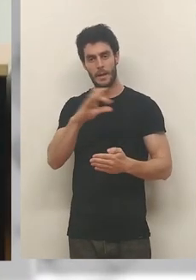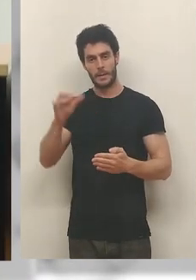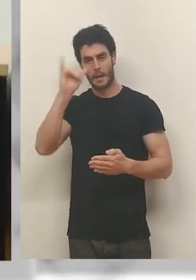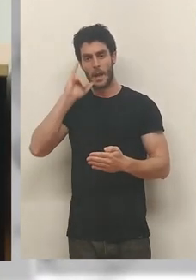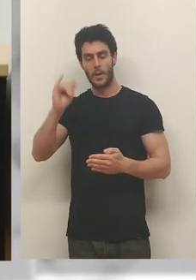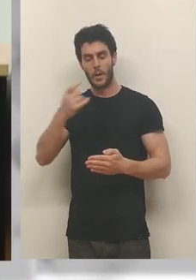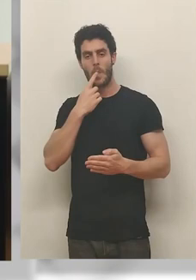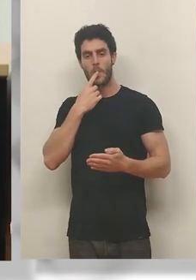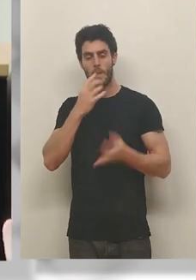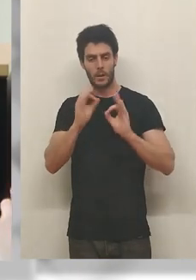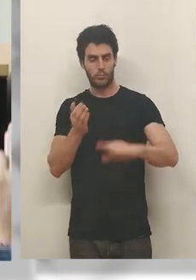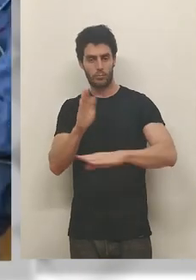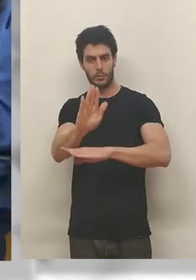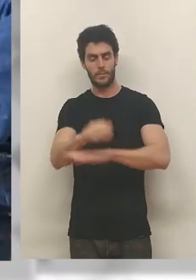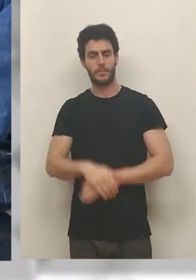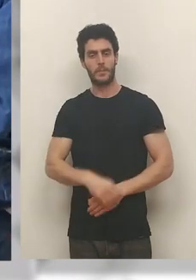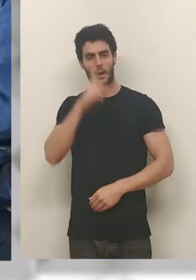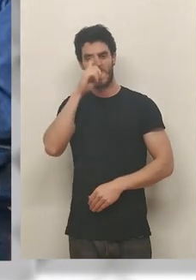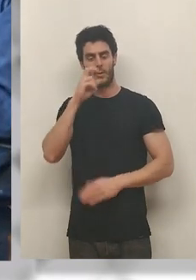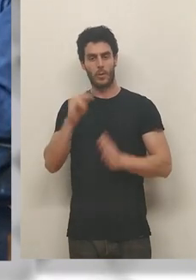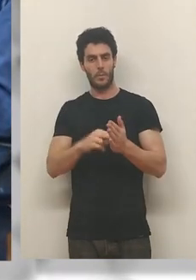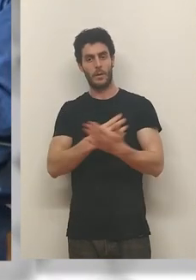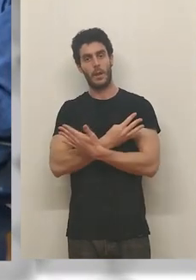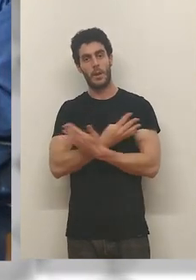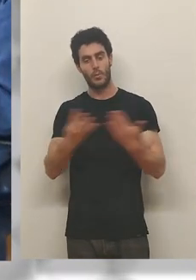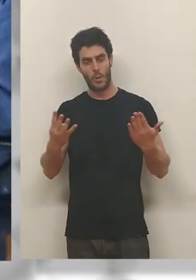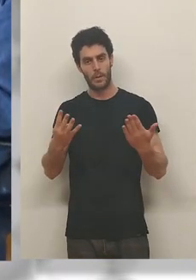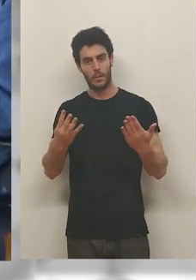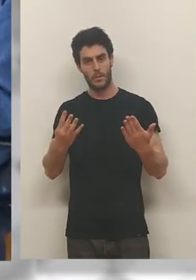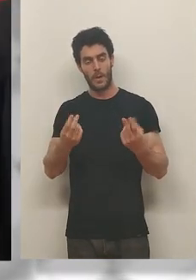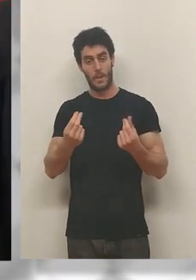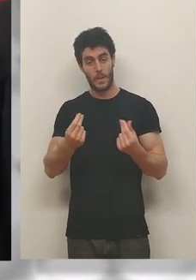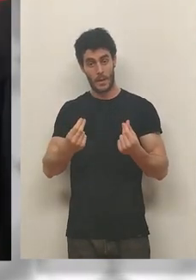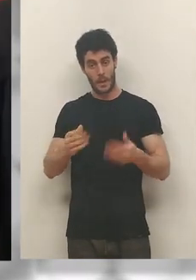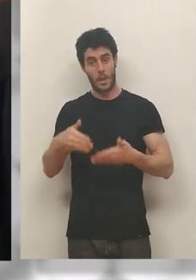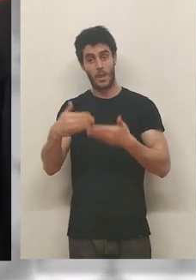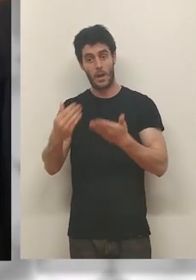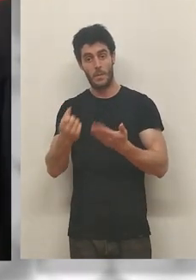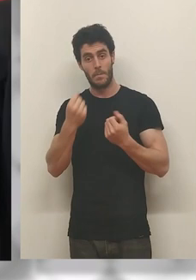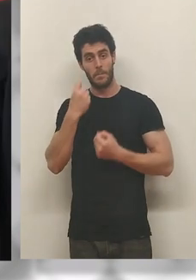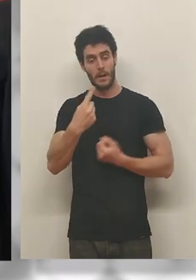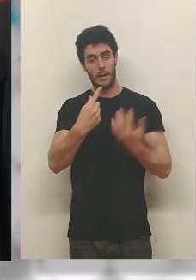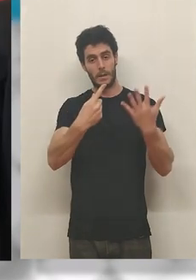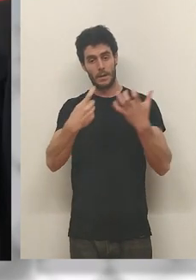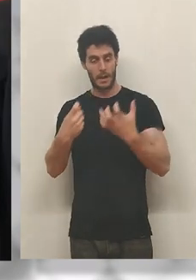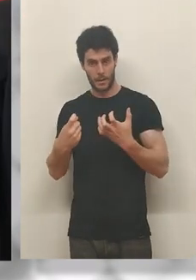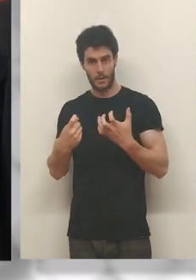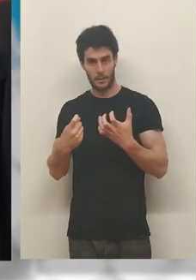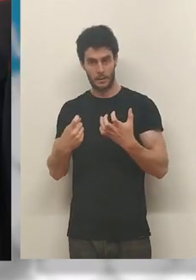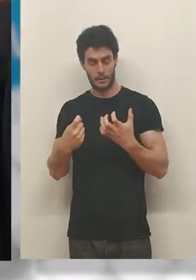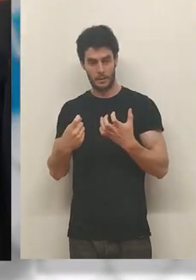Desde Cáritas La Rioja ponen este dato encima de la mesa. En el año 2019 se concedieron 1